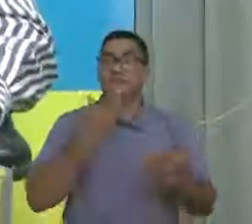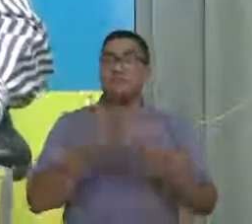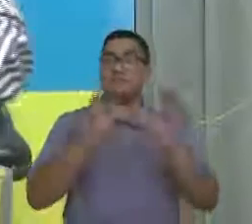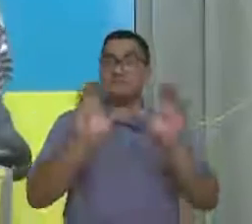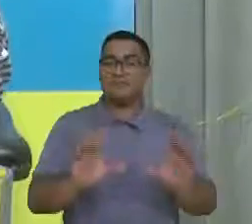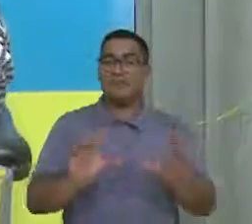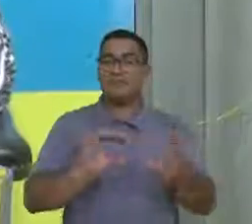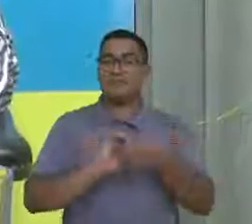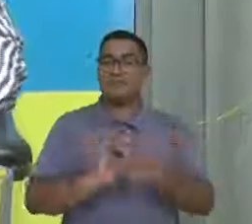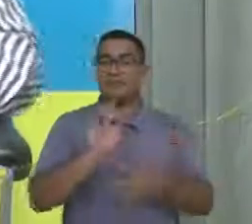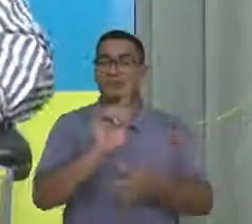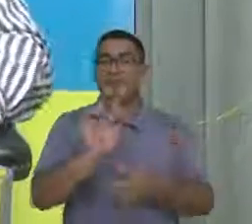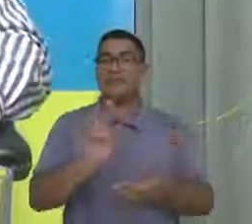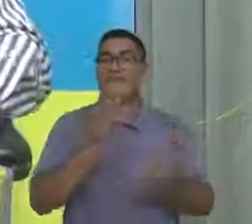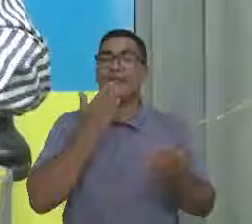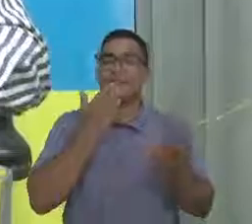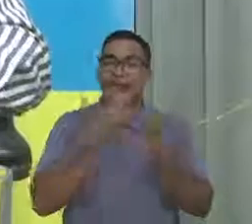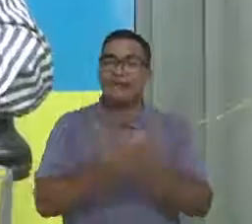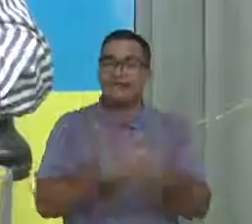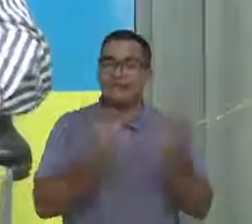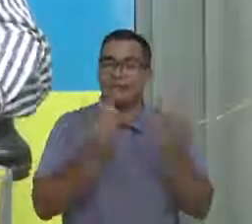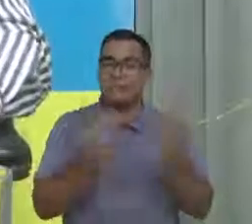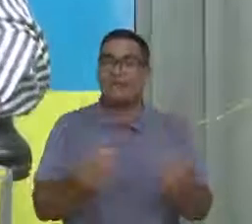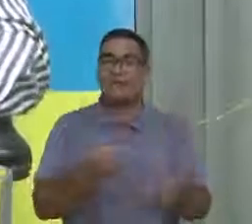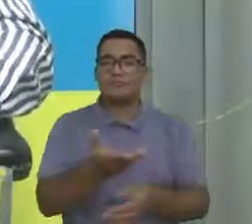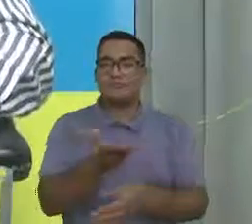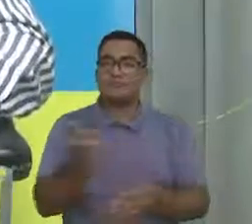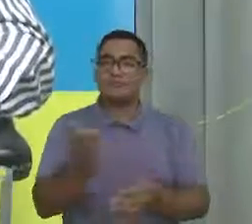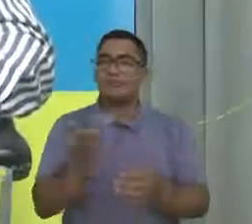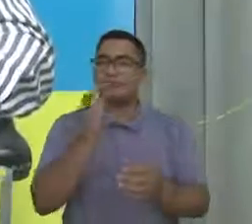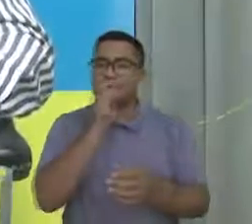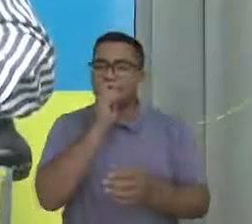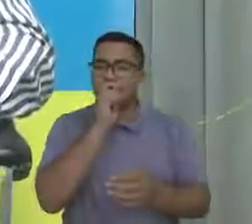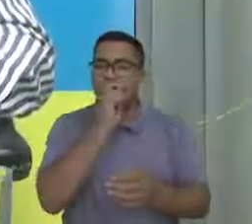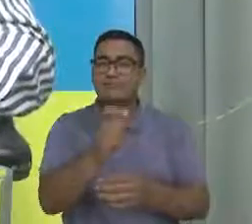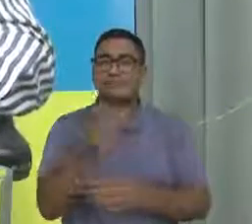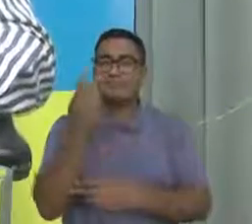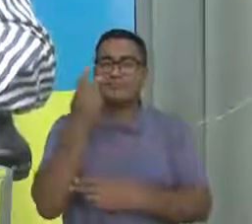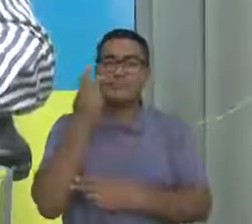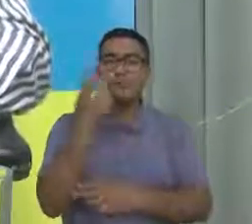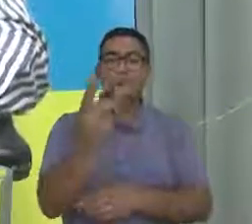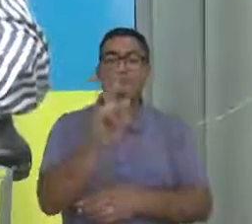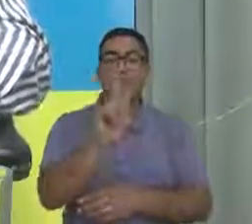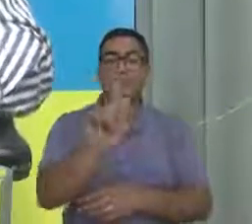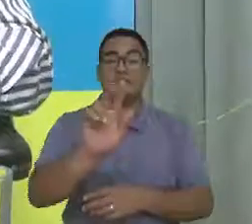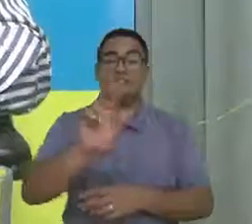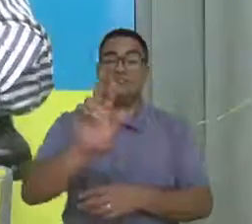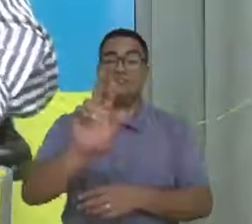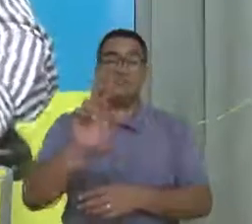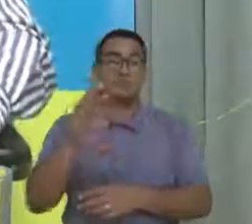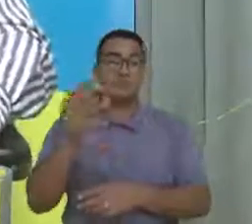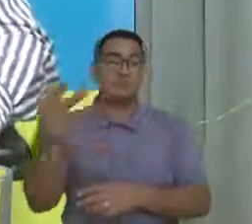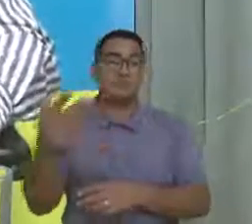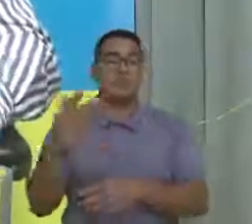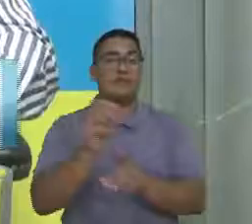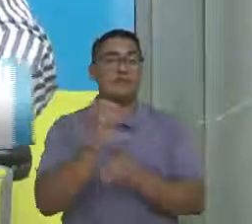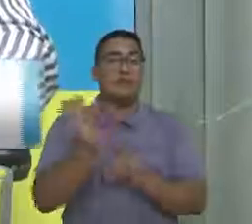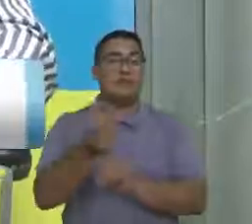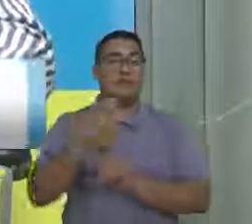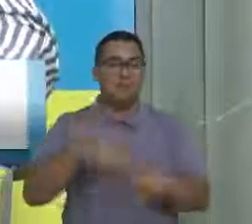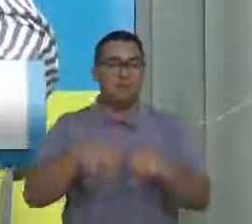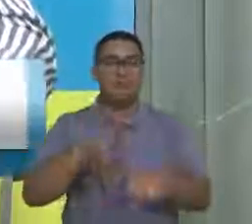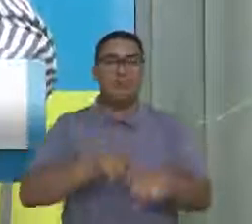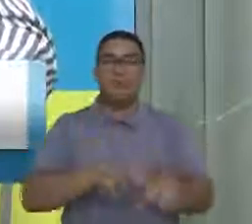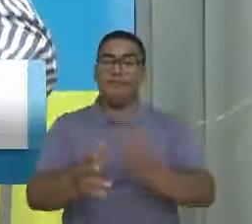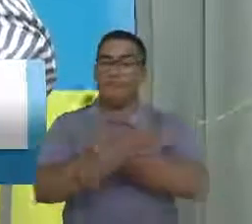Buenas tardes, amigos televidentes. Muchas gracias por su fiel sintonía al canal 98, el canal parlamentario y el canal de la Asamblea Nacional. Les